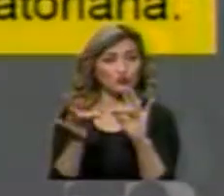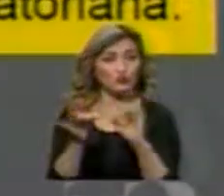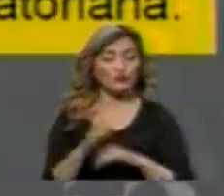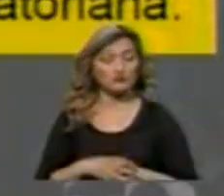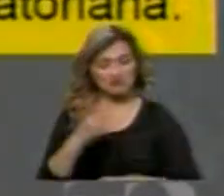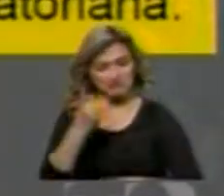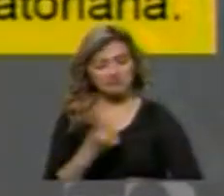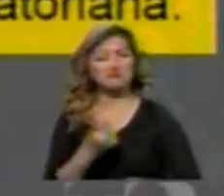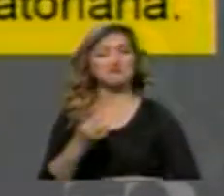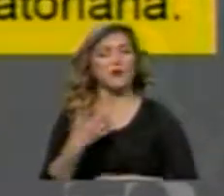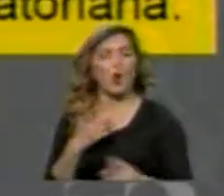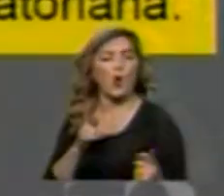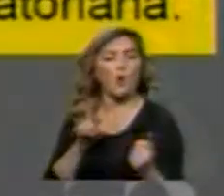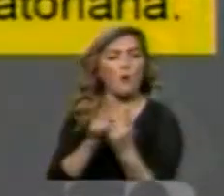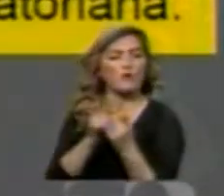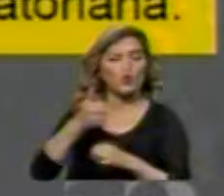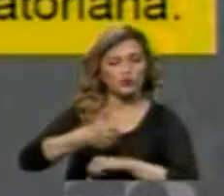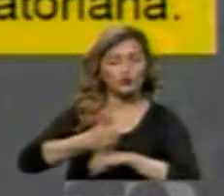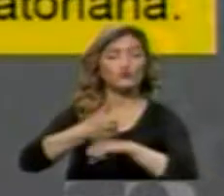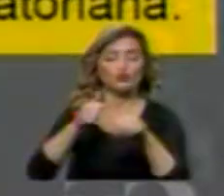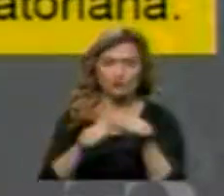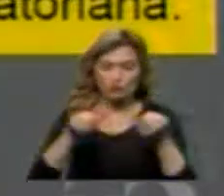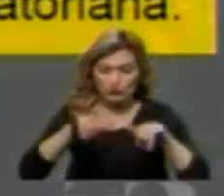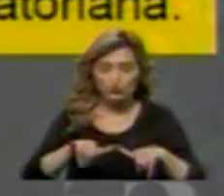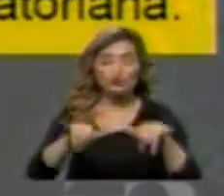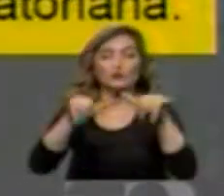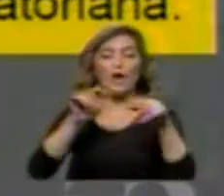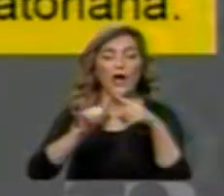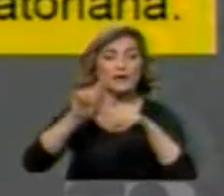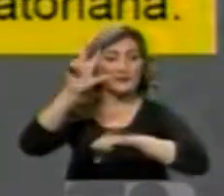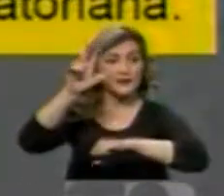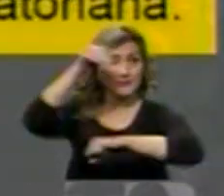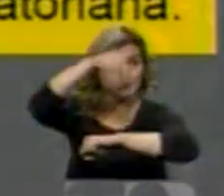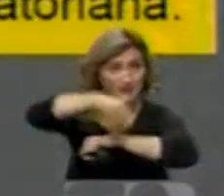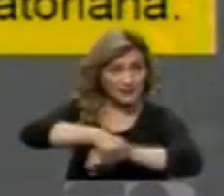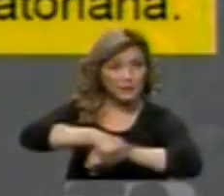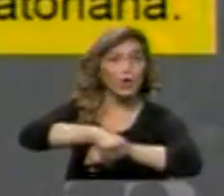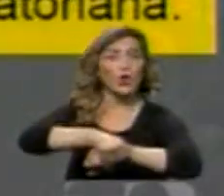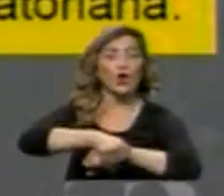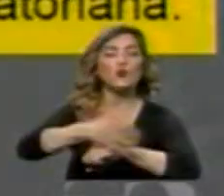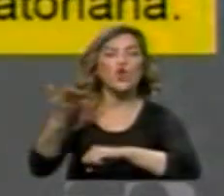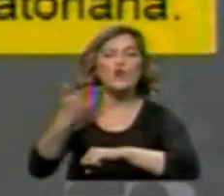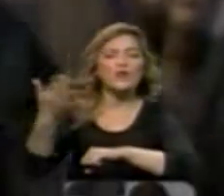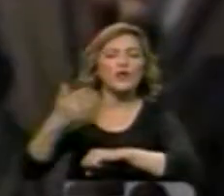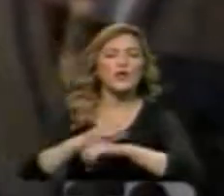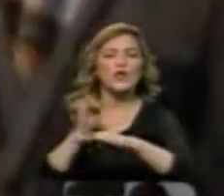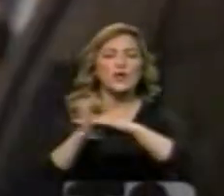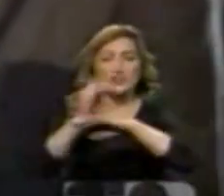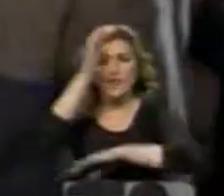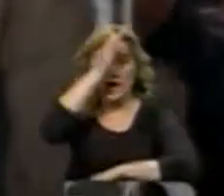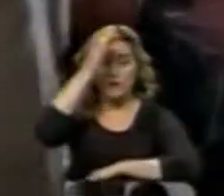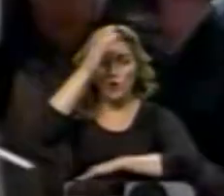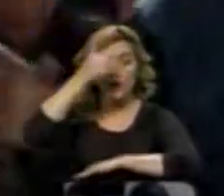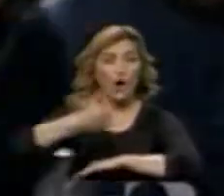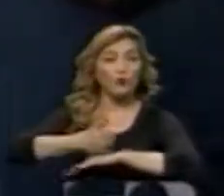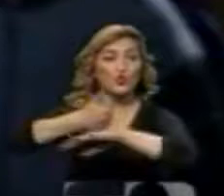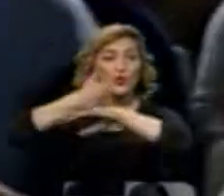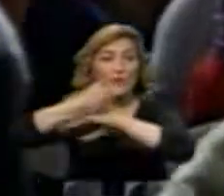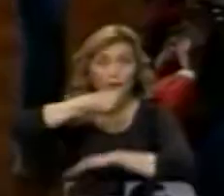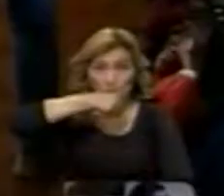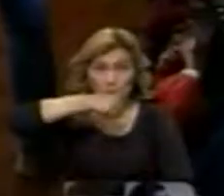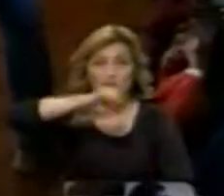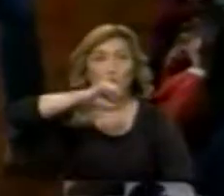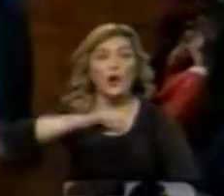de mantener el encuentro con las autoridades a las 3 de la tarde de hoy en la conferencia episcopal. Por su parte, el vicepresidente